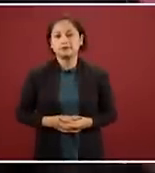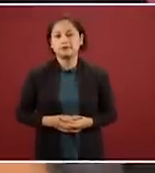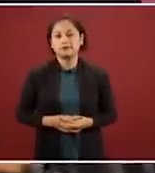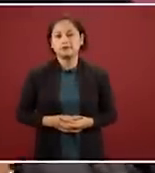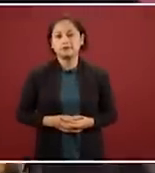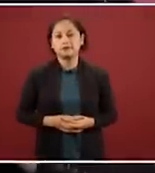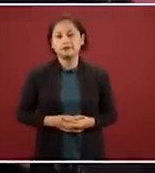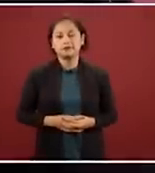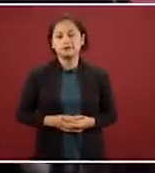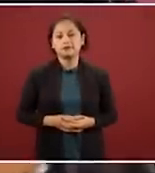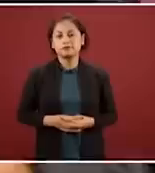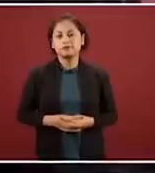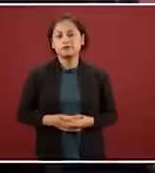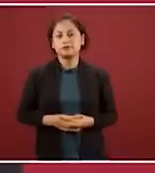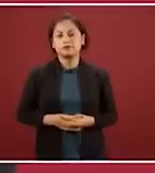Y hay que estar